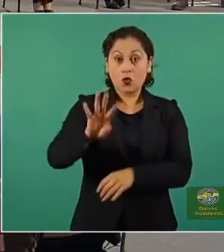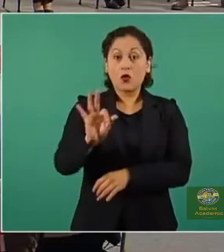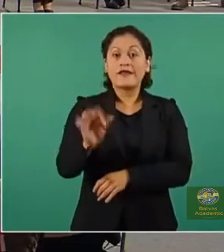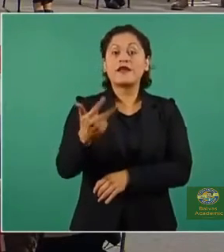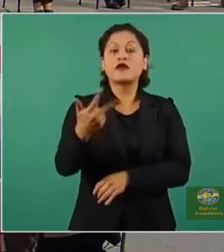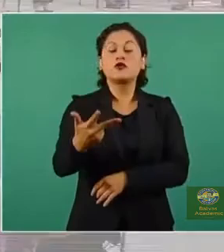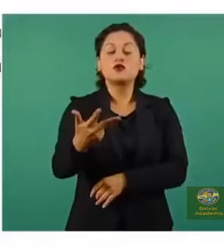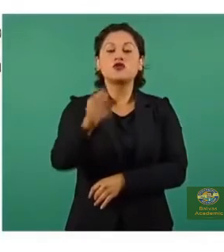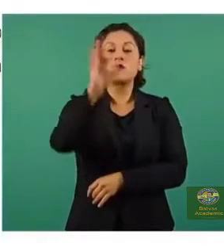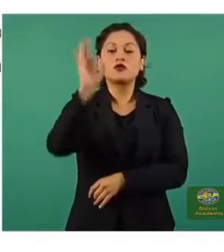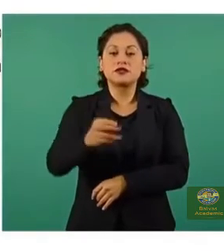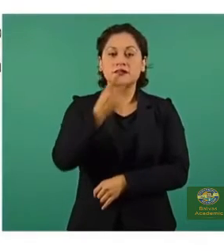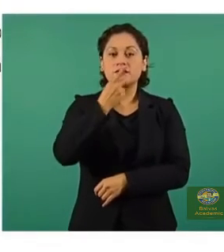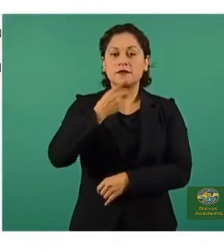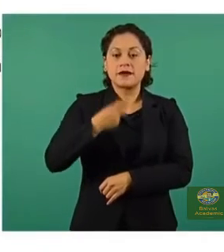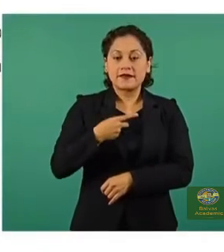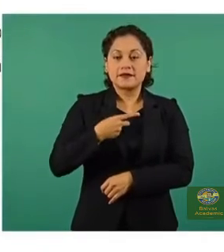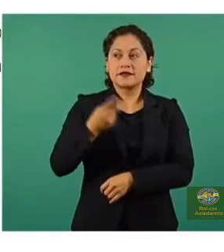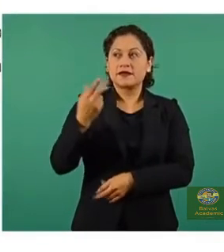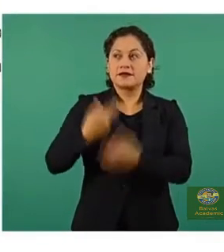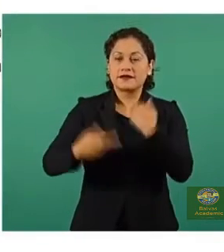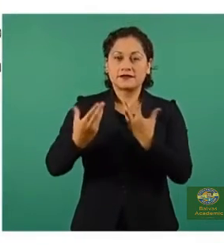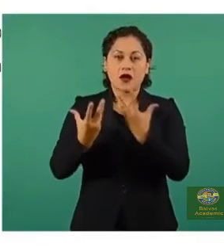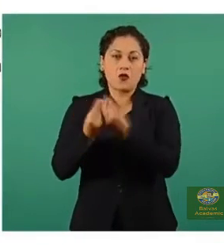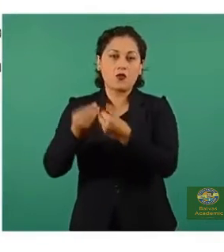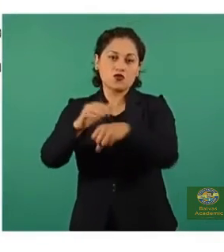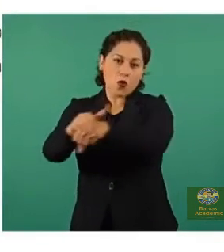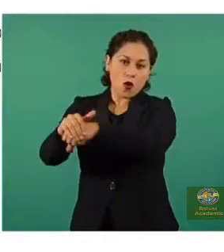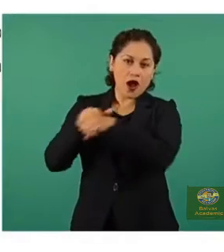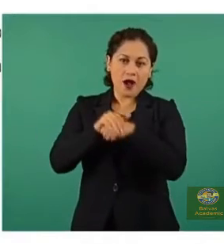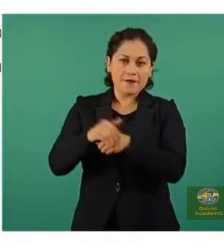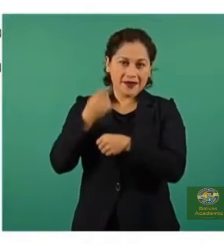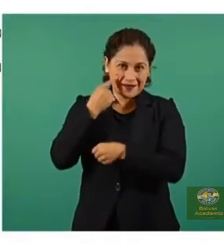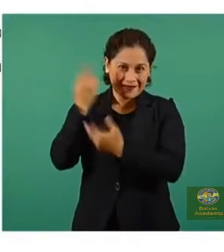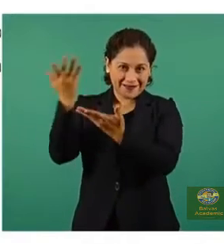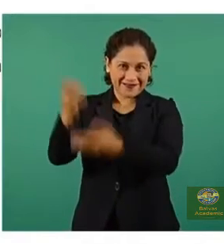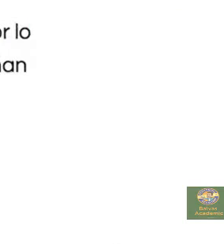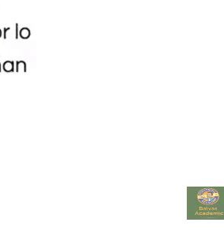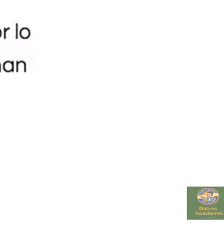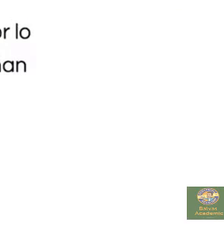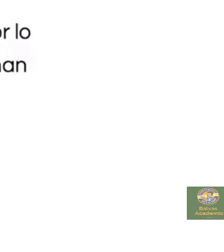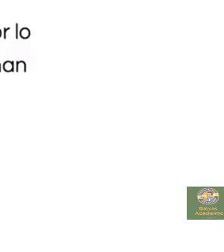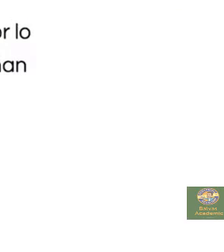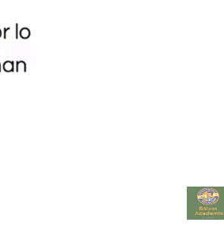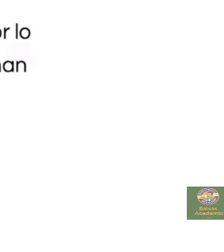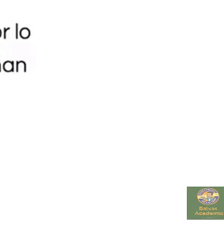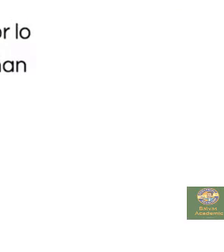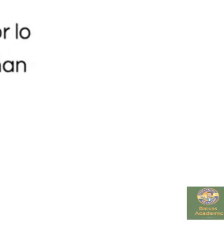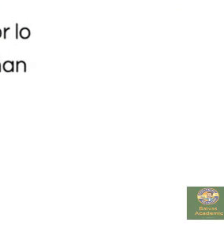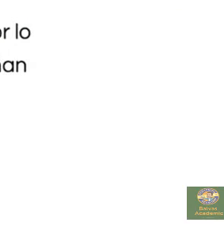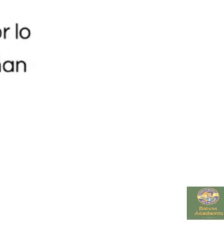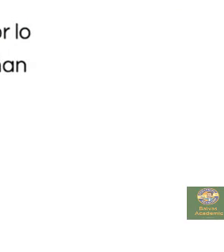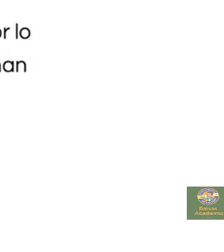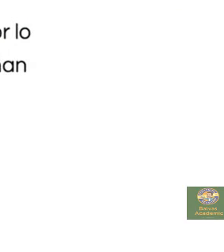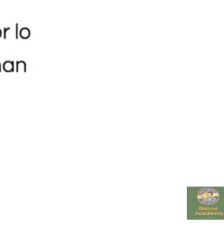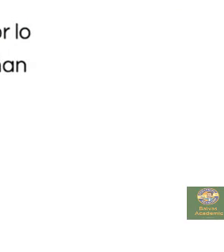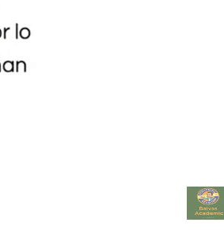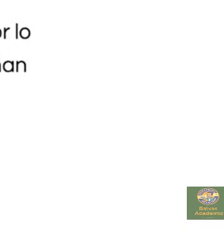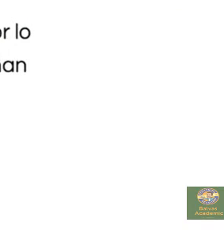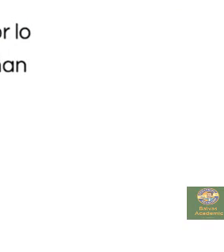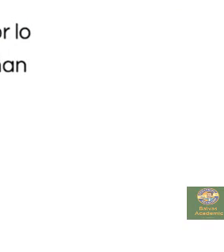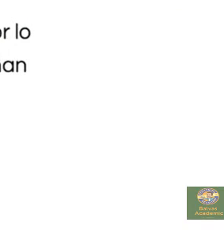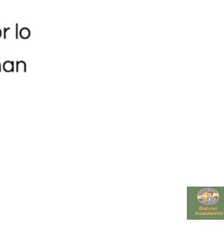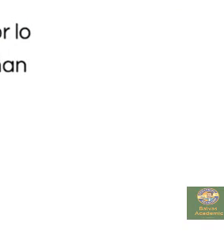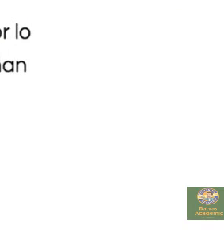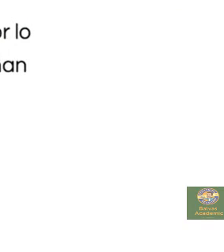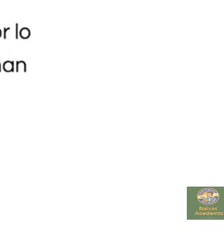les hace feliz estar con sus amigas y sus amigos. al 37% entender mejor lo que se les